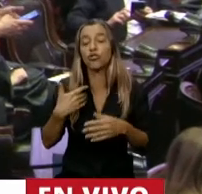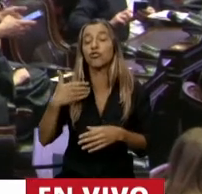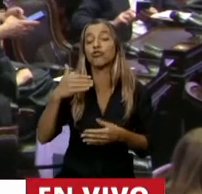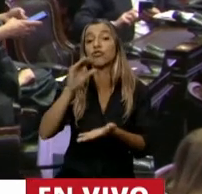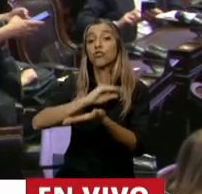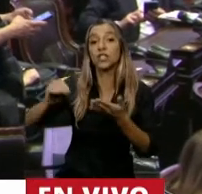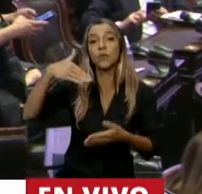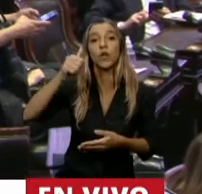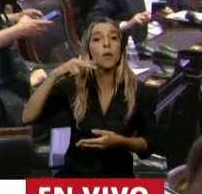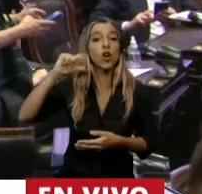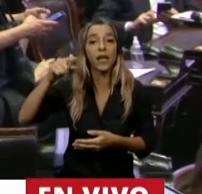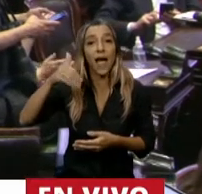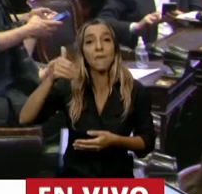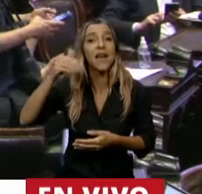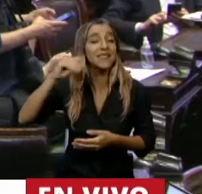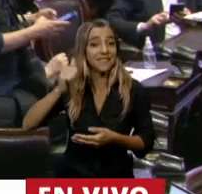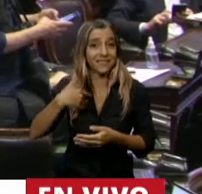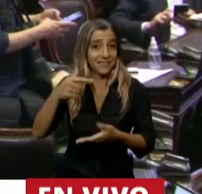votar.